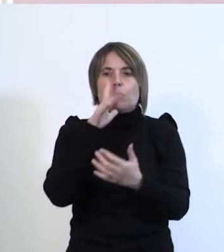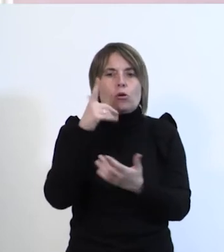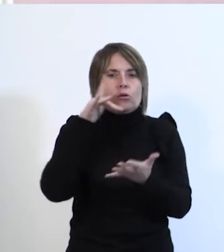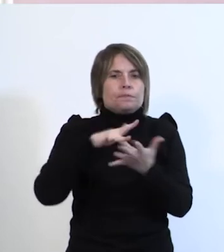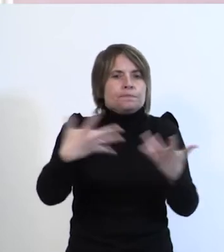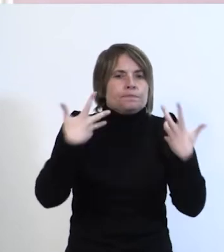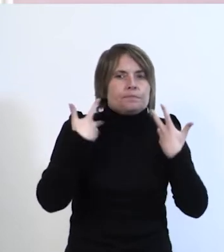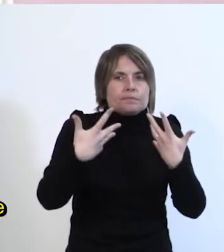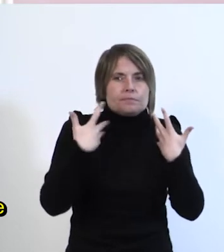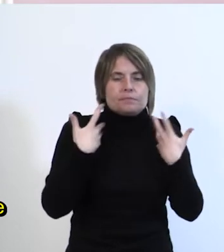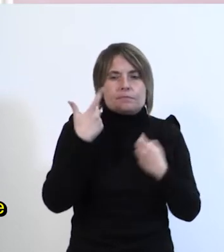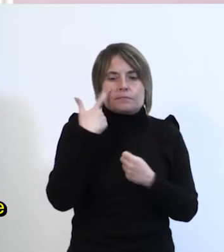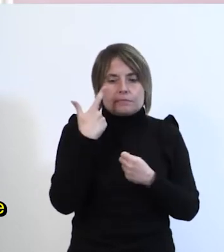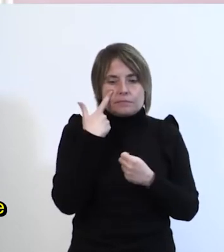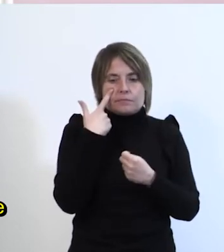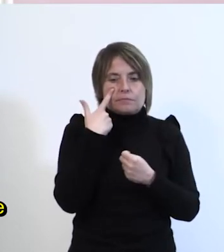censura, porque la están viviendo, de que